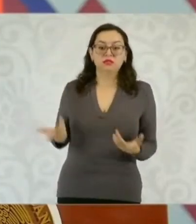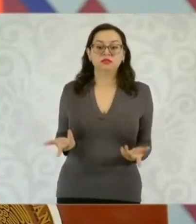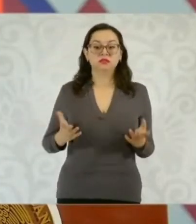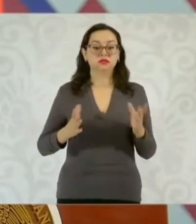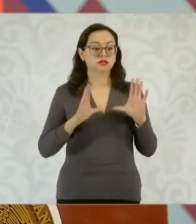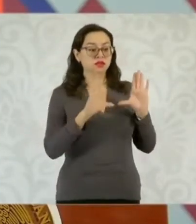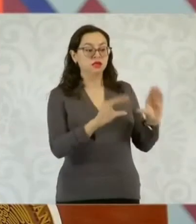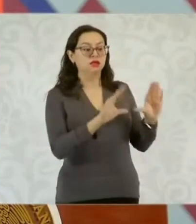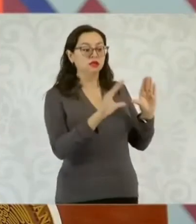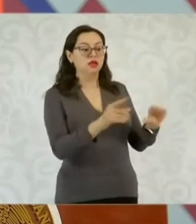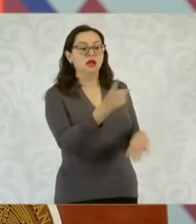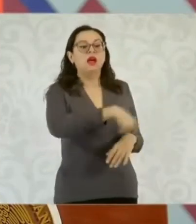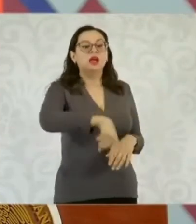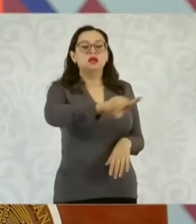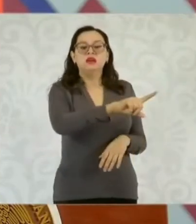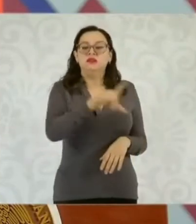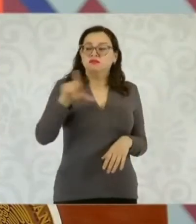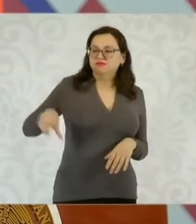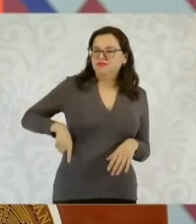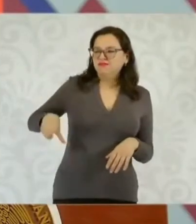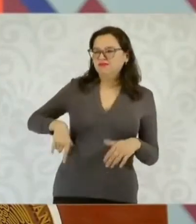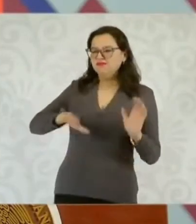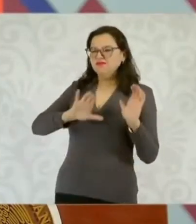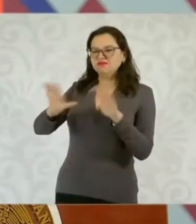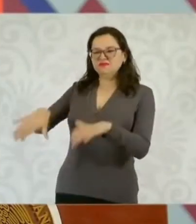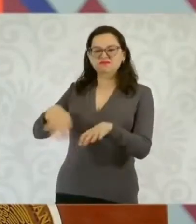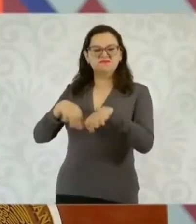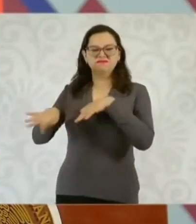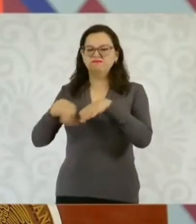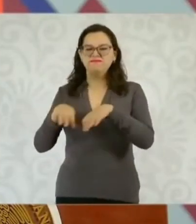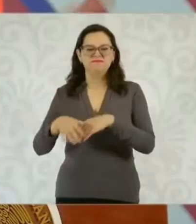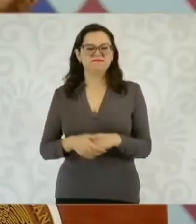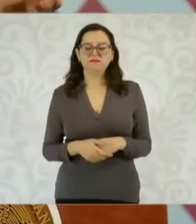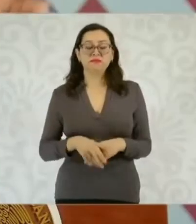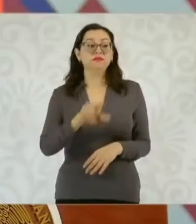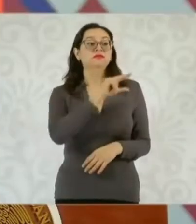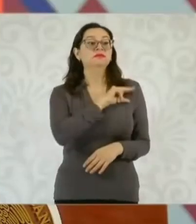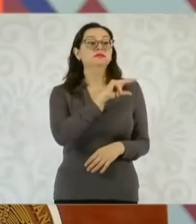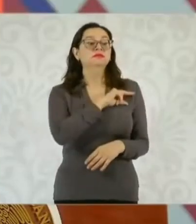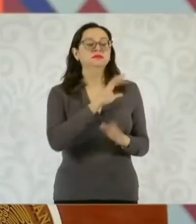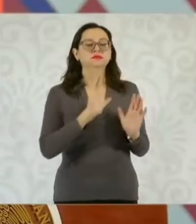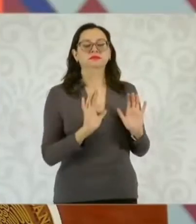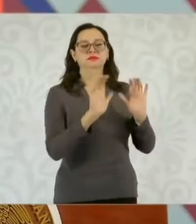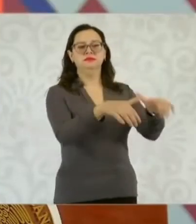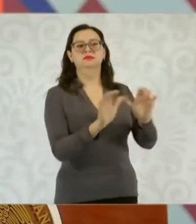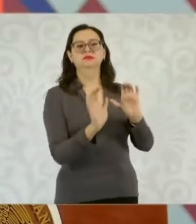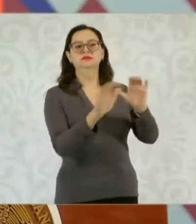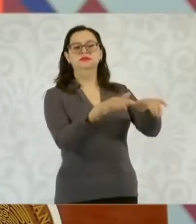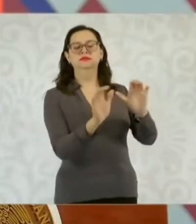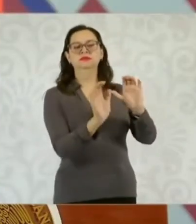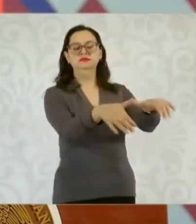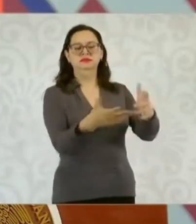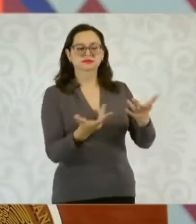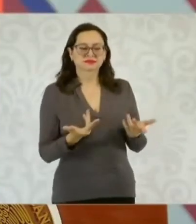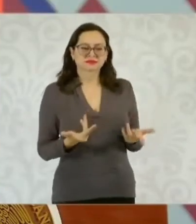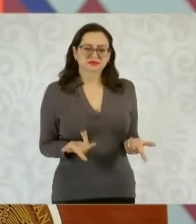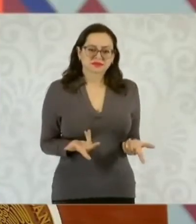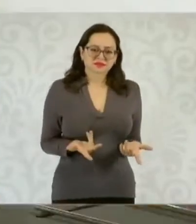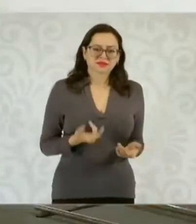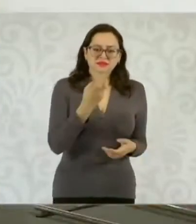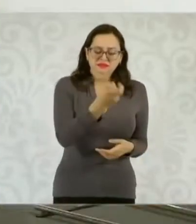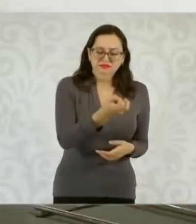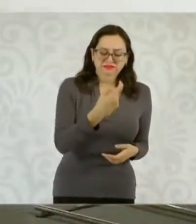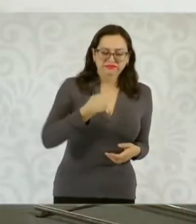privado fundamentalmente, o de una manera importante, se formaban en lo público para después ser contratados en lo privado. Entonces, uno de